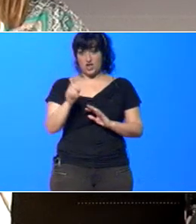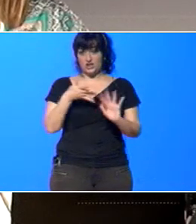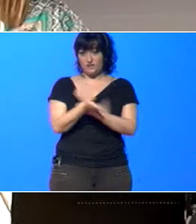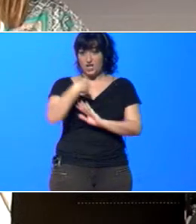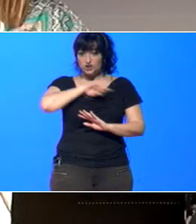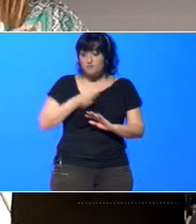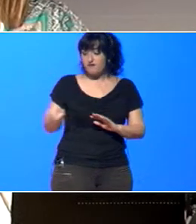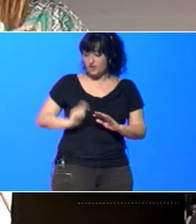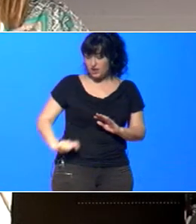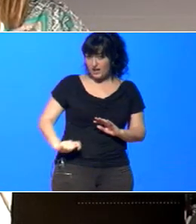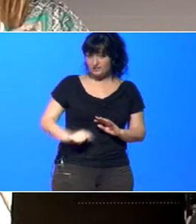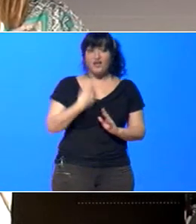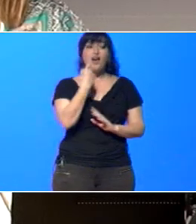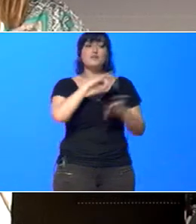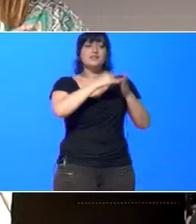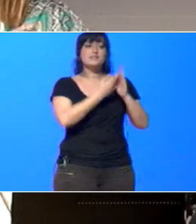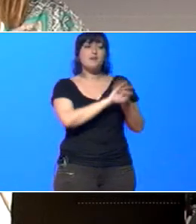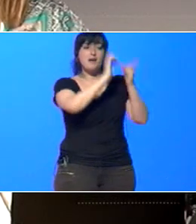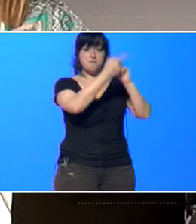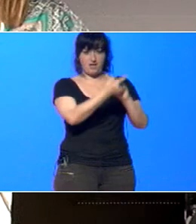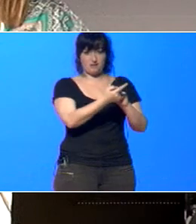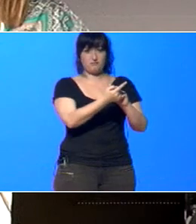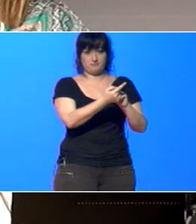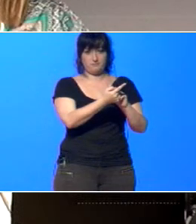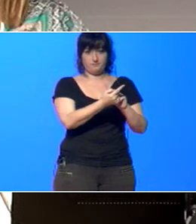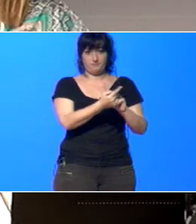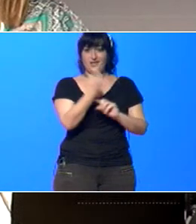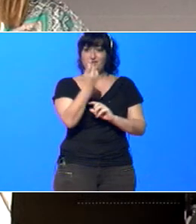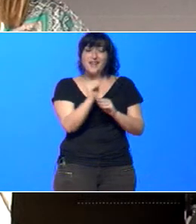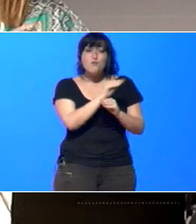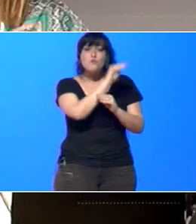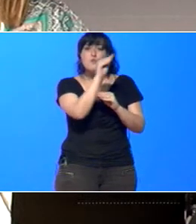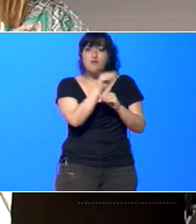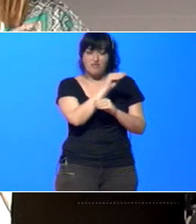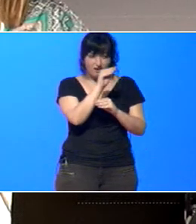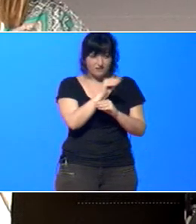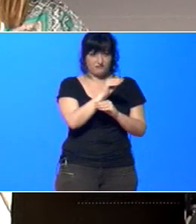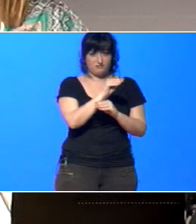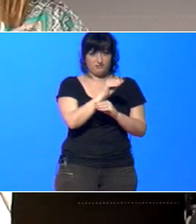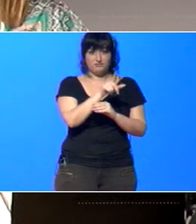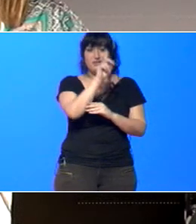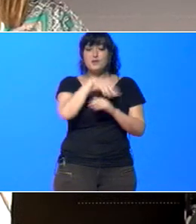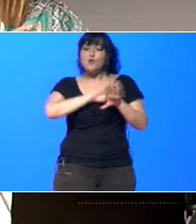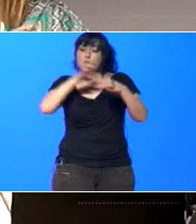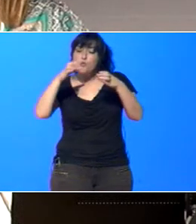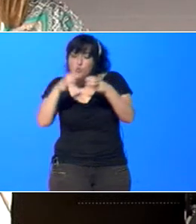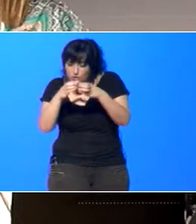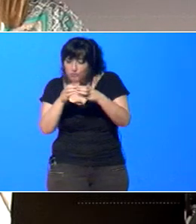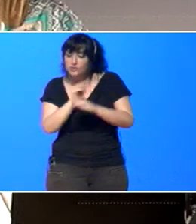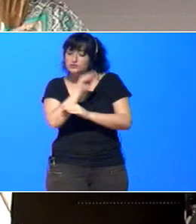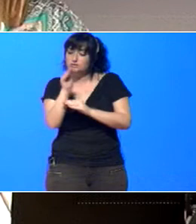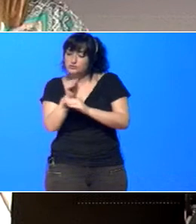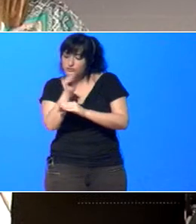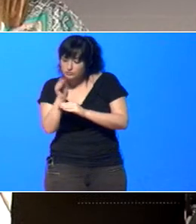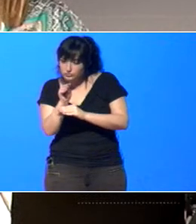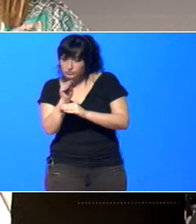sistema. Y ha de cuidarse a esos profesionales, ha de cuidarse la construcción de equipos, ha de cuidarse a